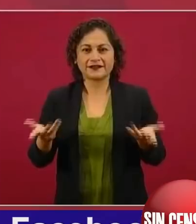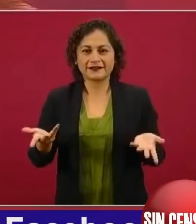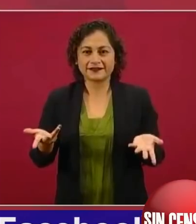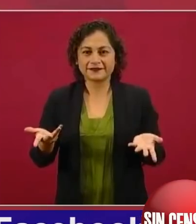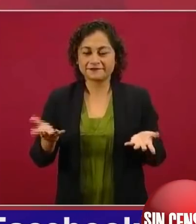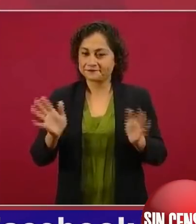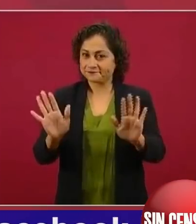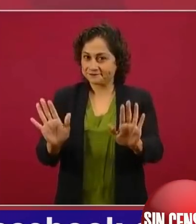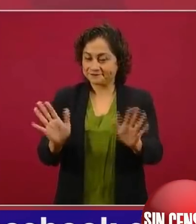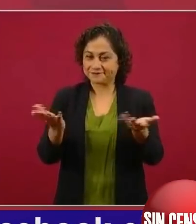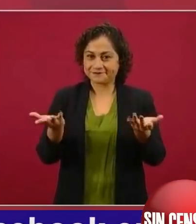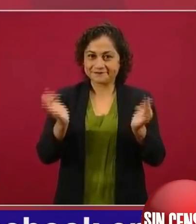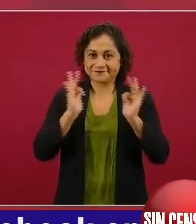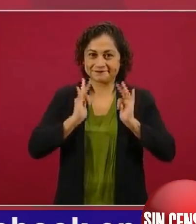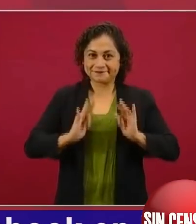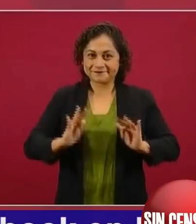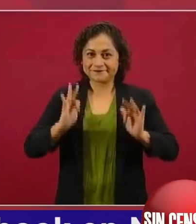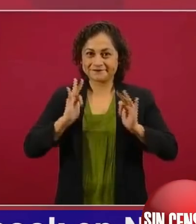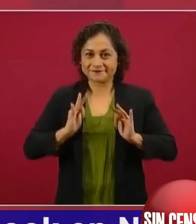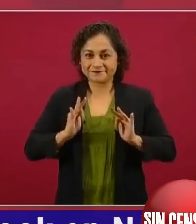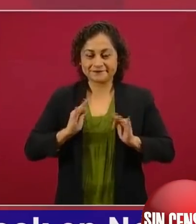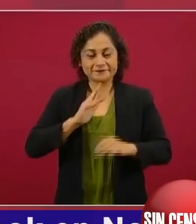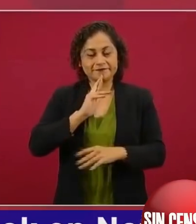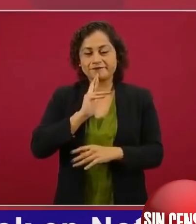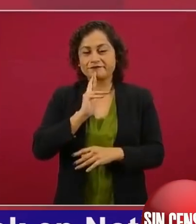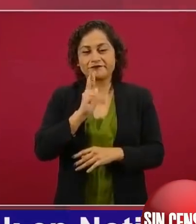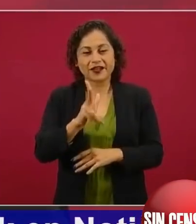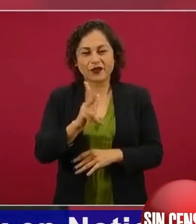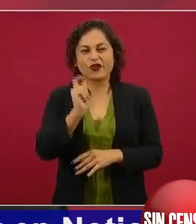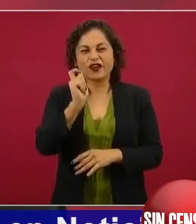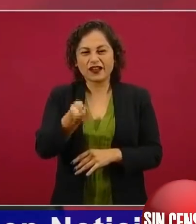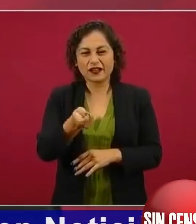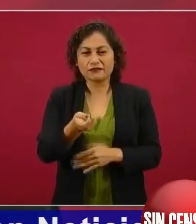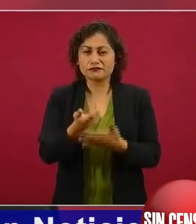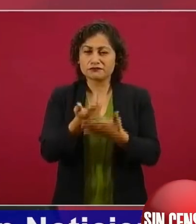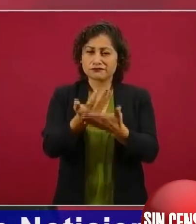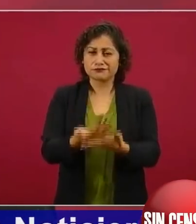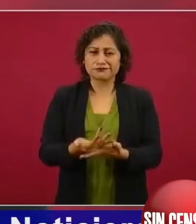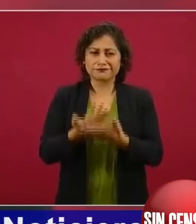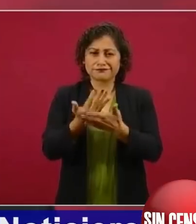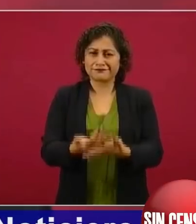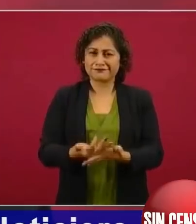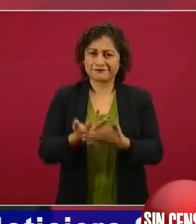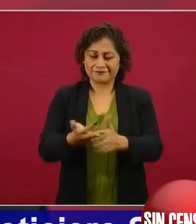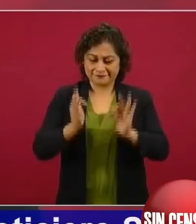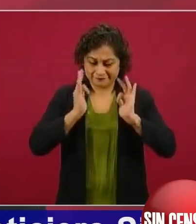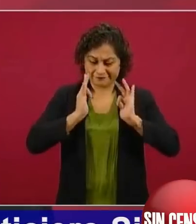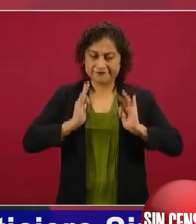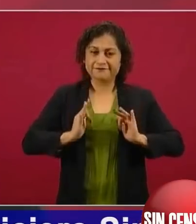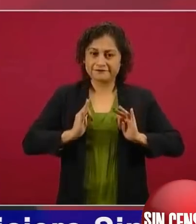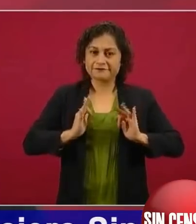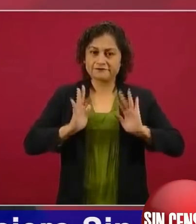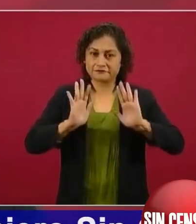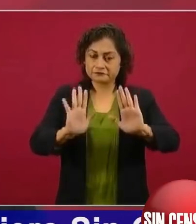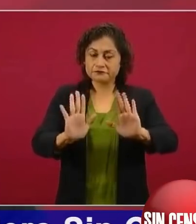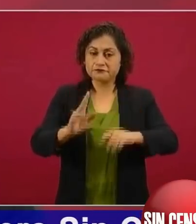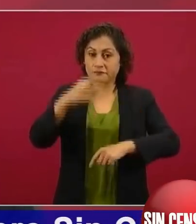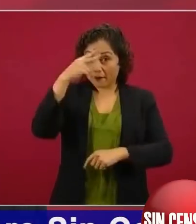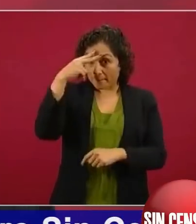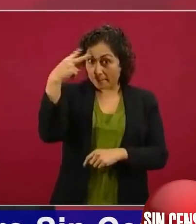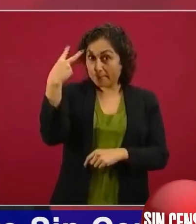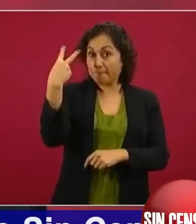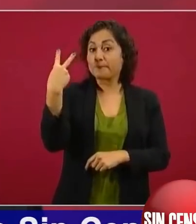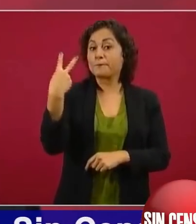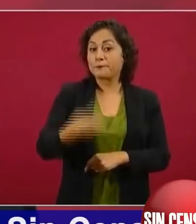Entonces, ¿qué es lo mejor? Esperarnos. Y México va a mantener